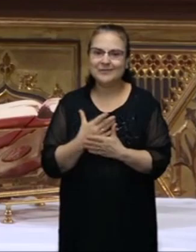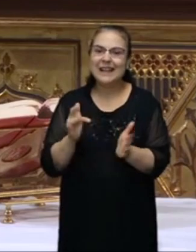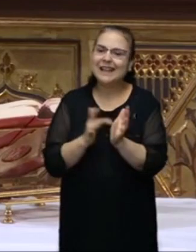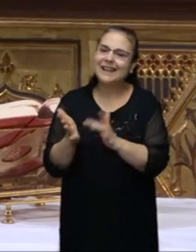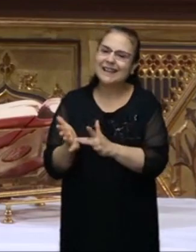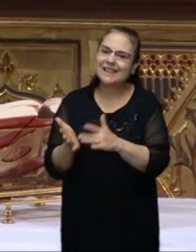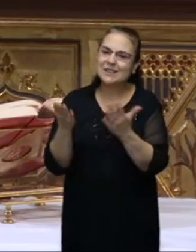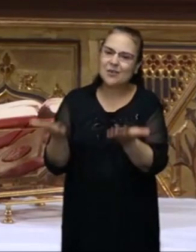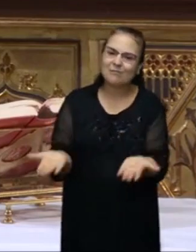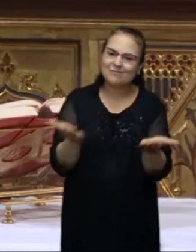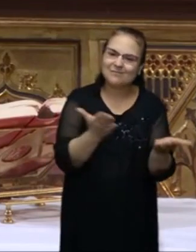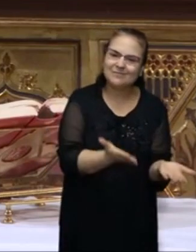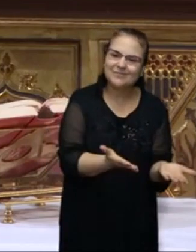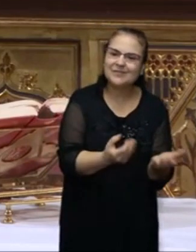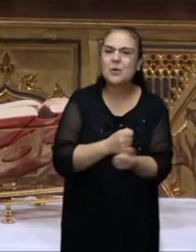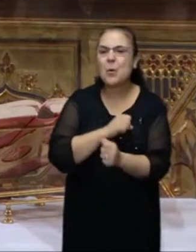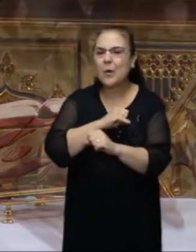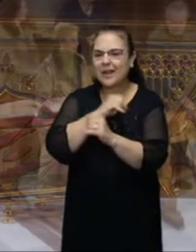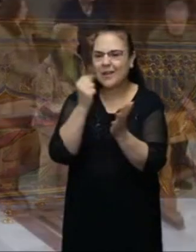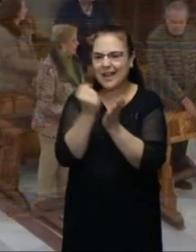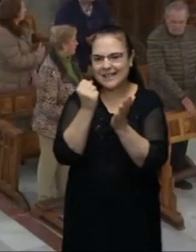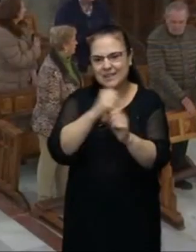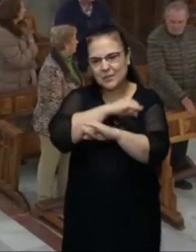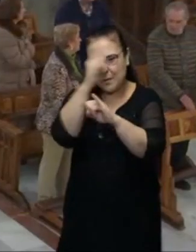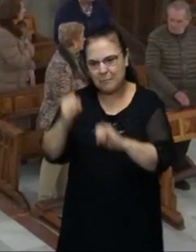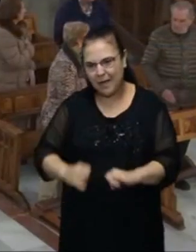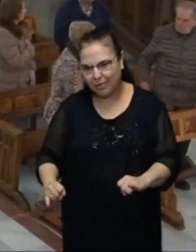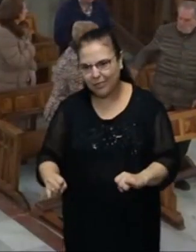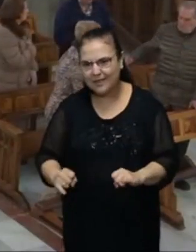Cristo intercambias un gesto de paz.